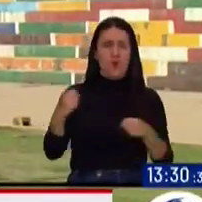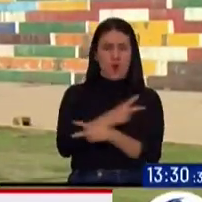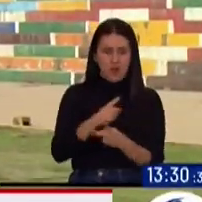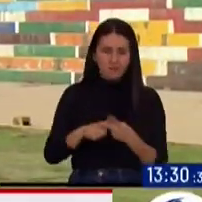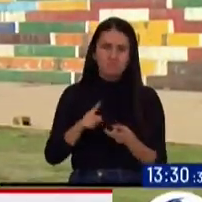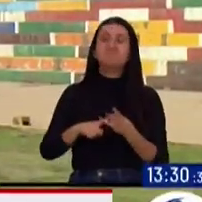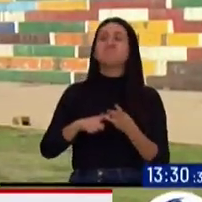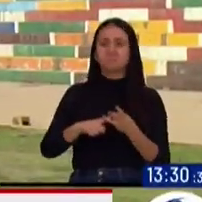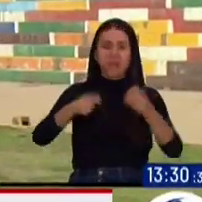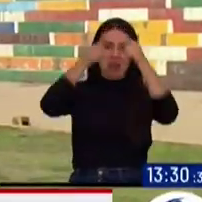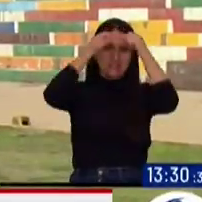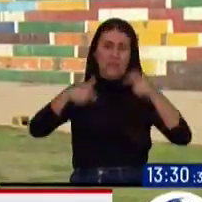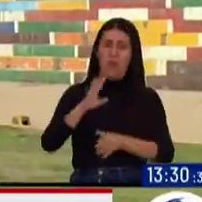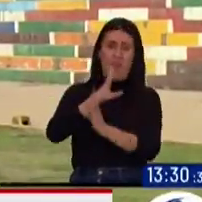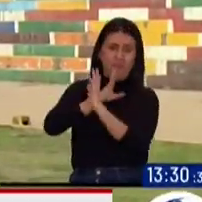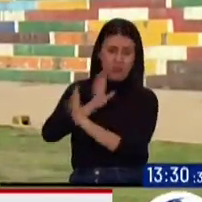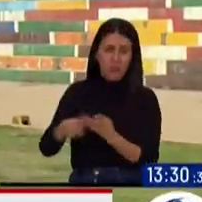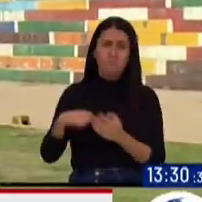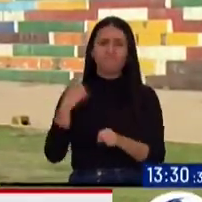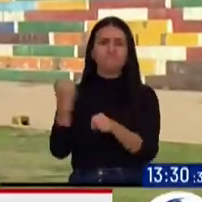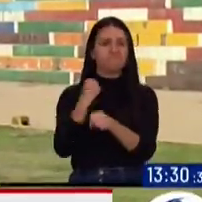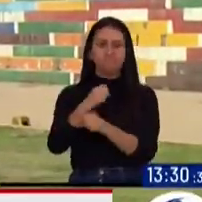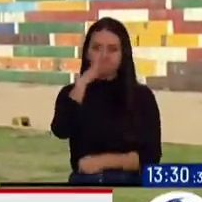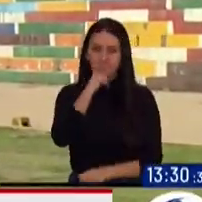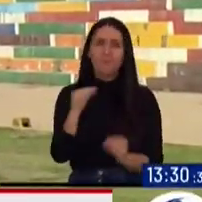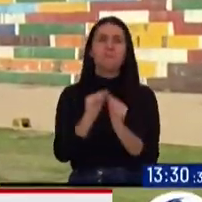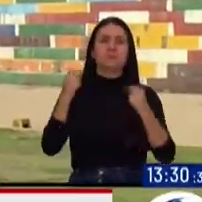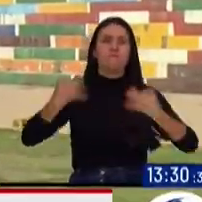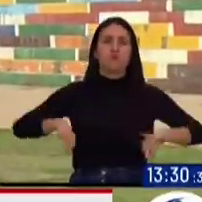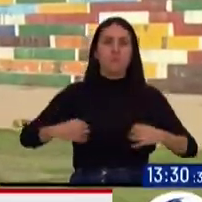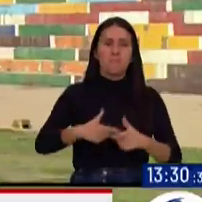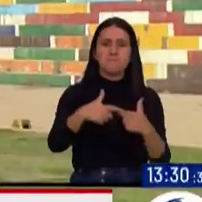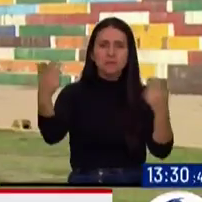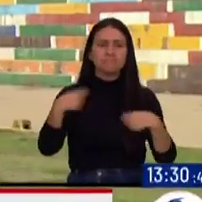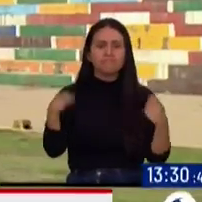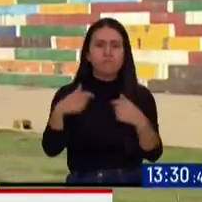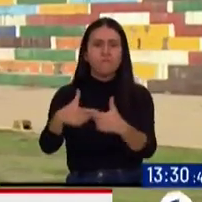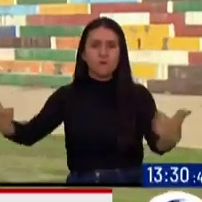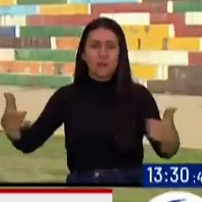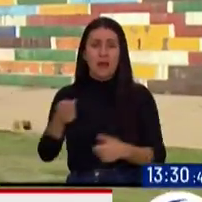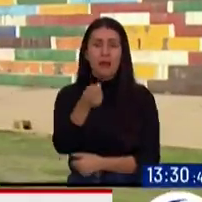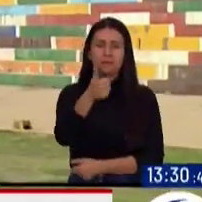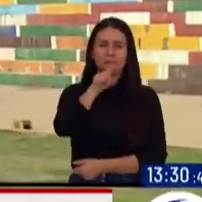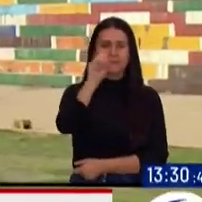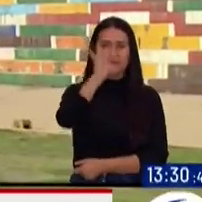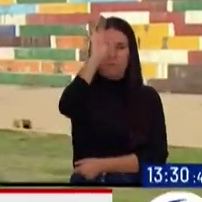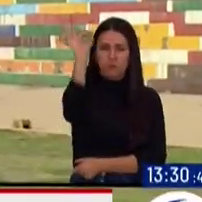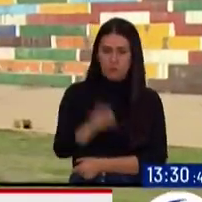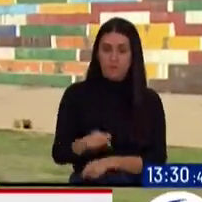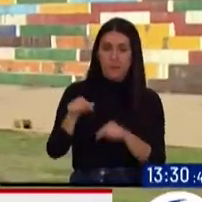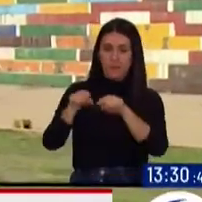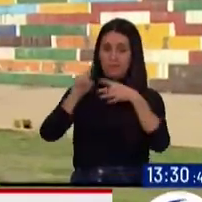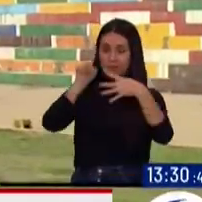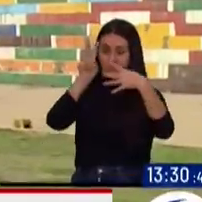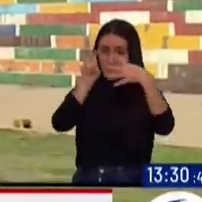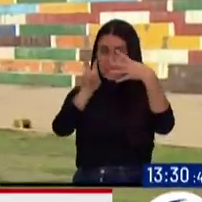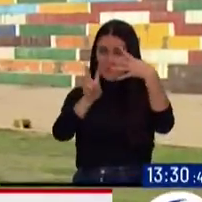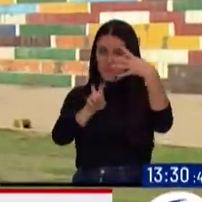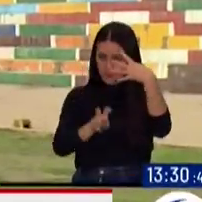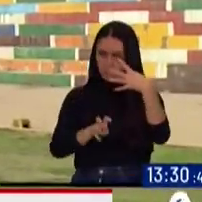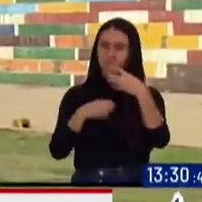el abandono estatal, por el desempleo y la informalidad que llega al 60%. Y a propósito de este tema, Andrea